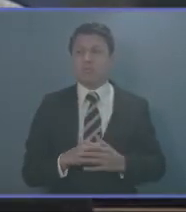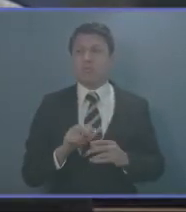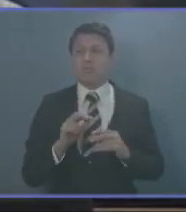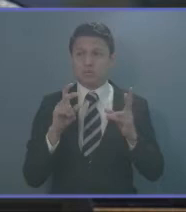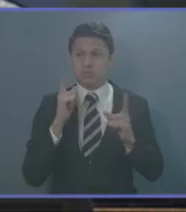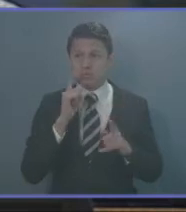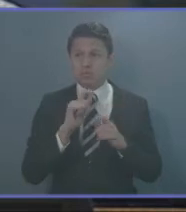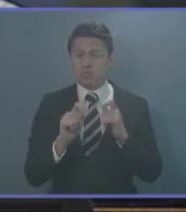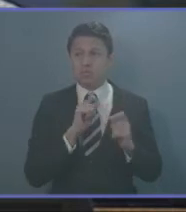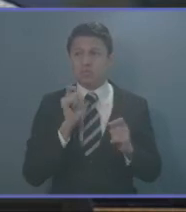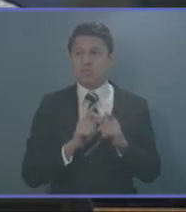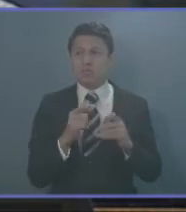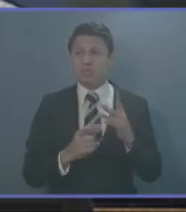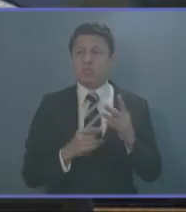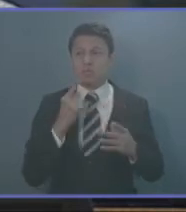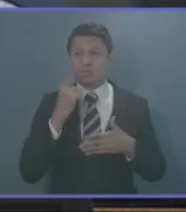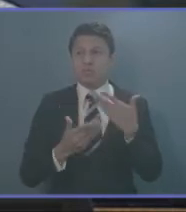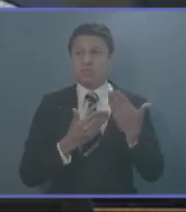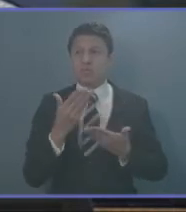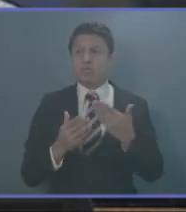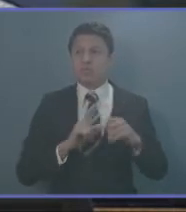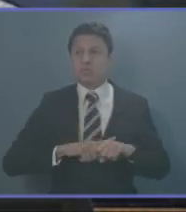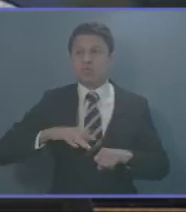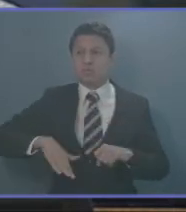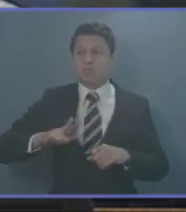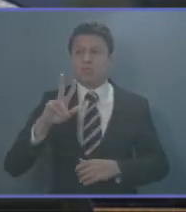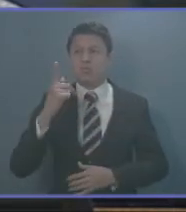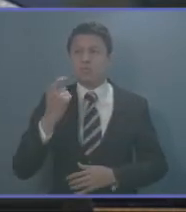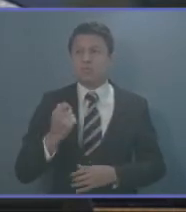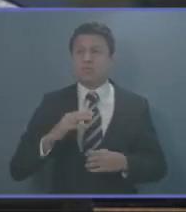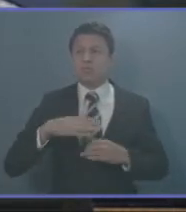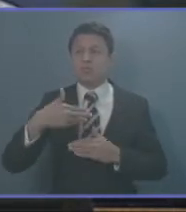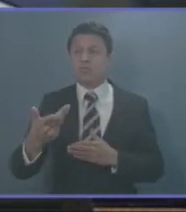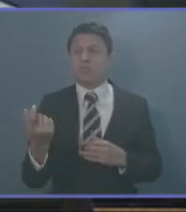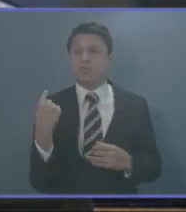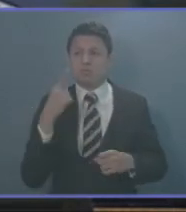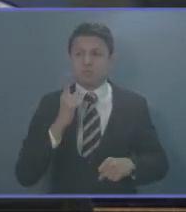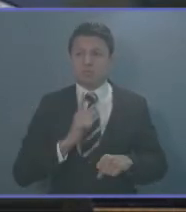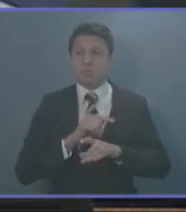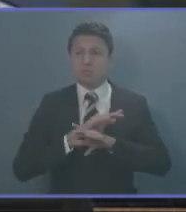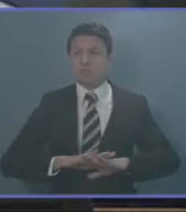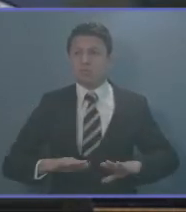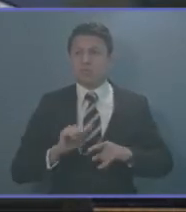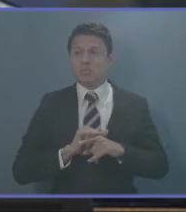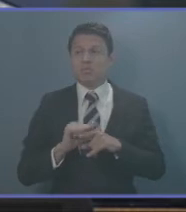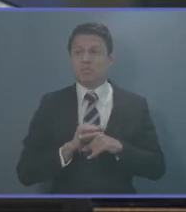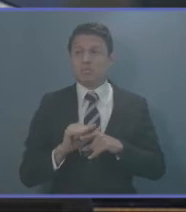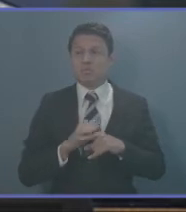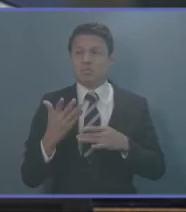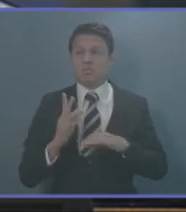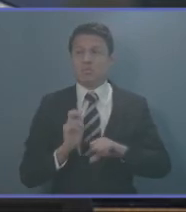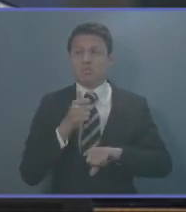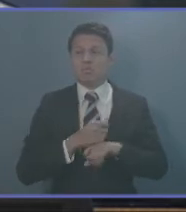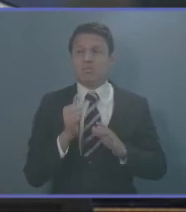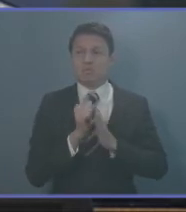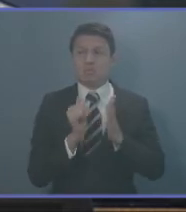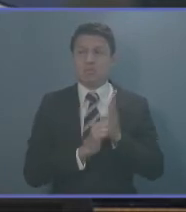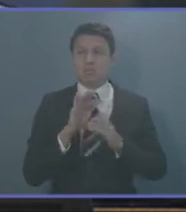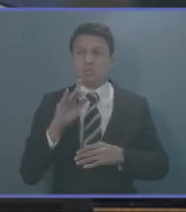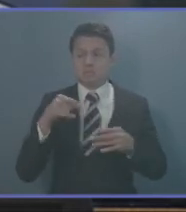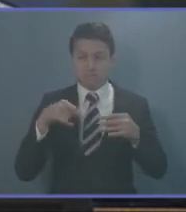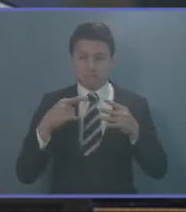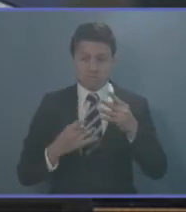respectivo, según lo establece el Código de Comercio, a más tardar 3 meses después de terminado dicho ejercicio, de conformidad al artículo 5 de la presente